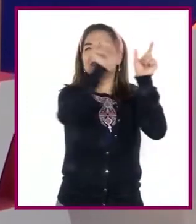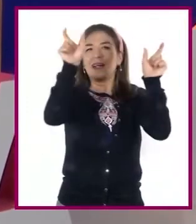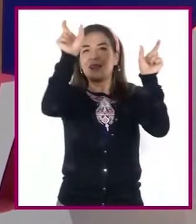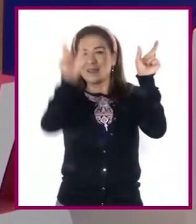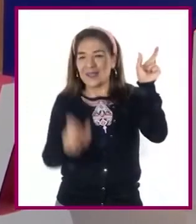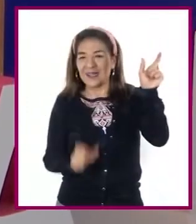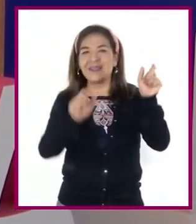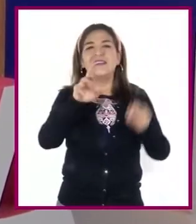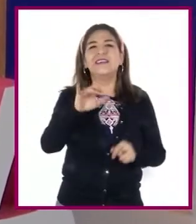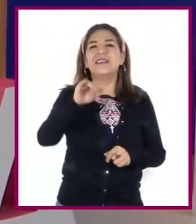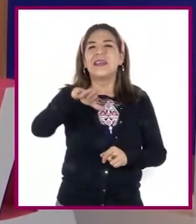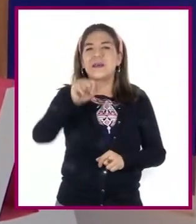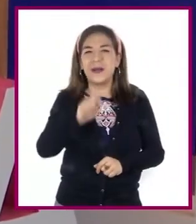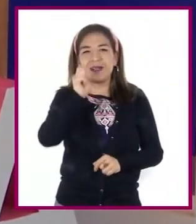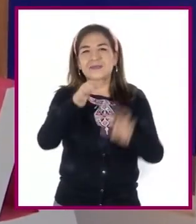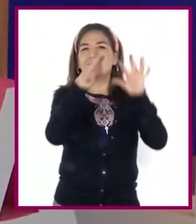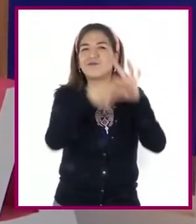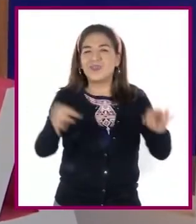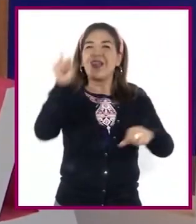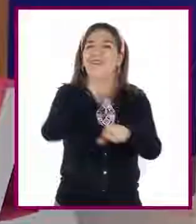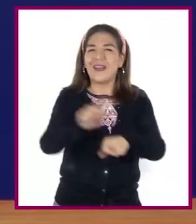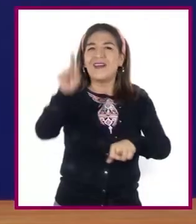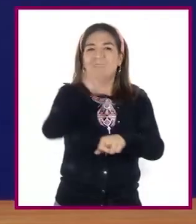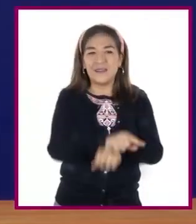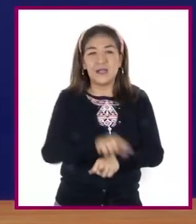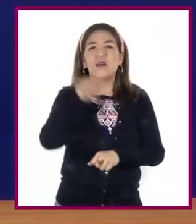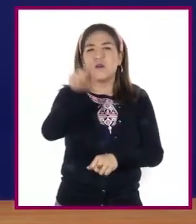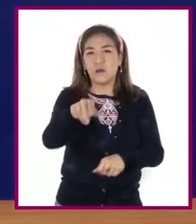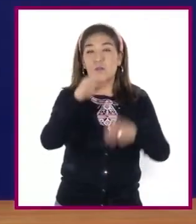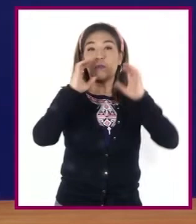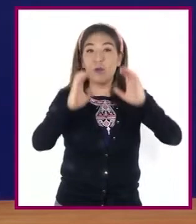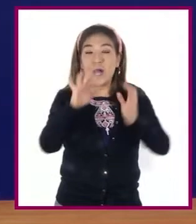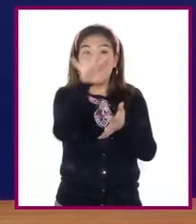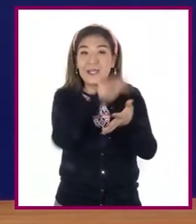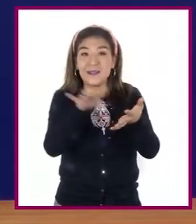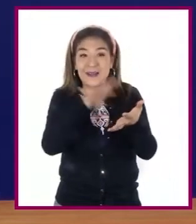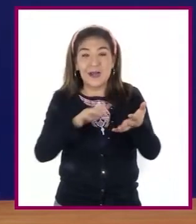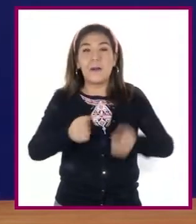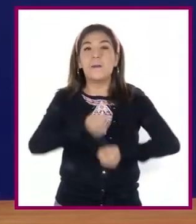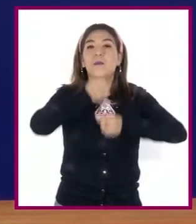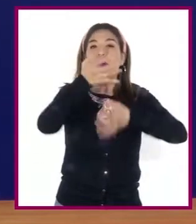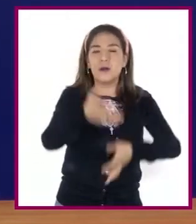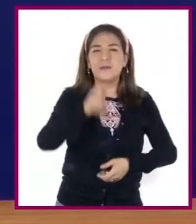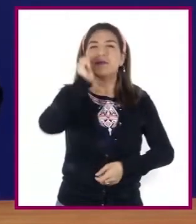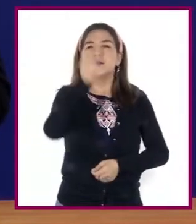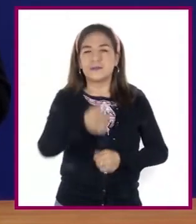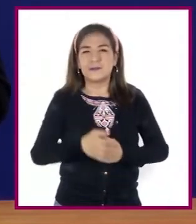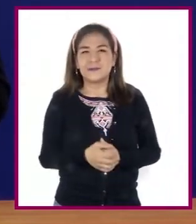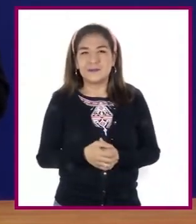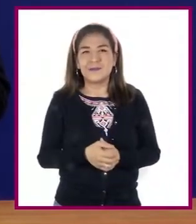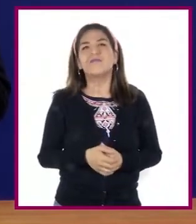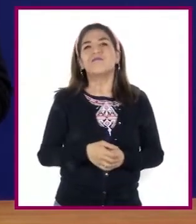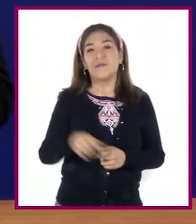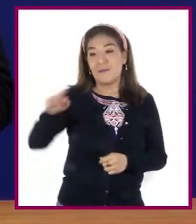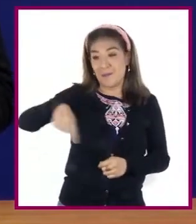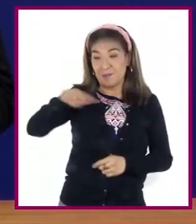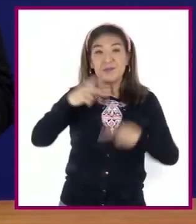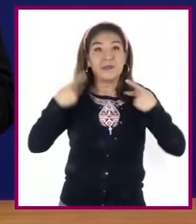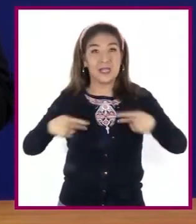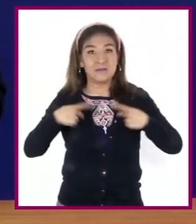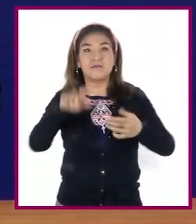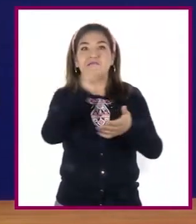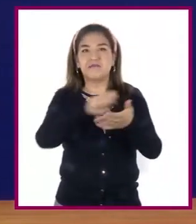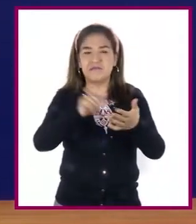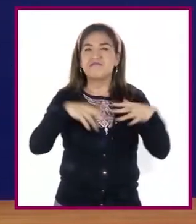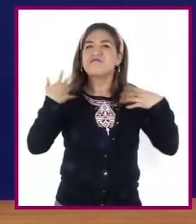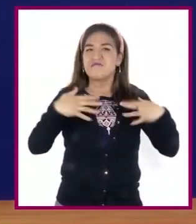textos poéticos en nuestra habla cotidiana. Si lees con cuidado los poemas, verás que sí, quienes los escriben tienen un